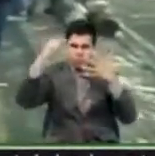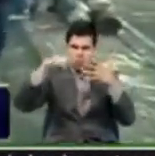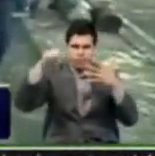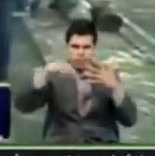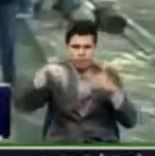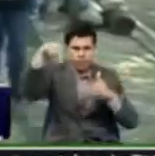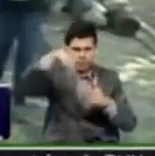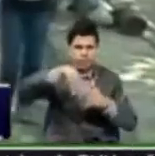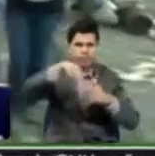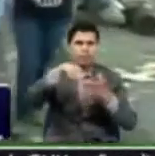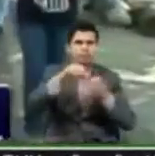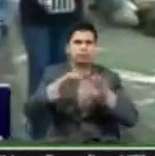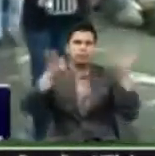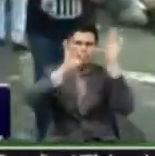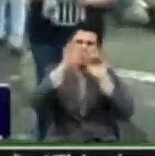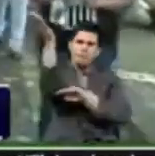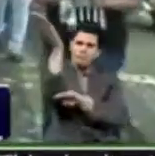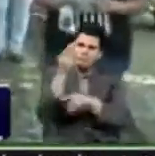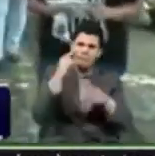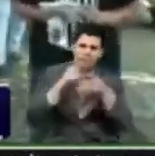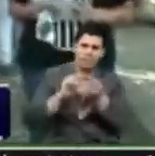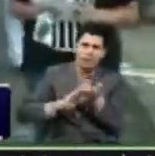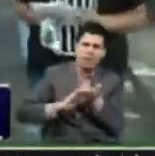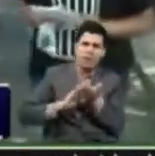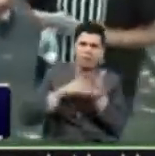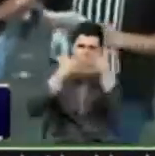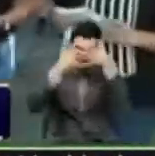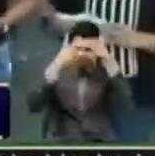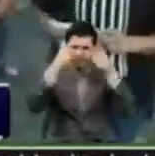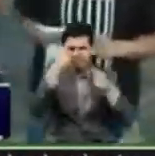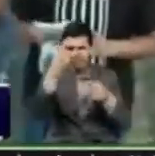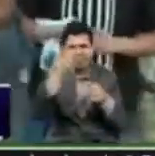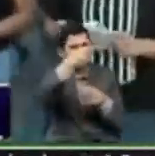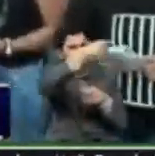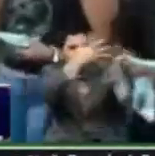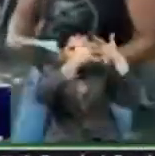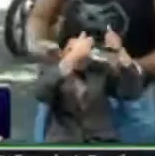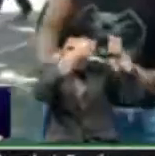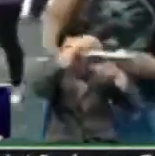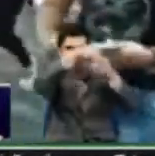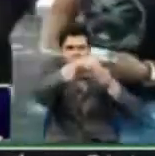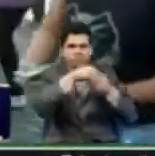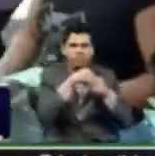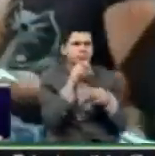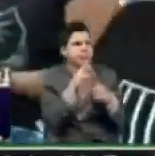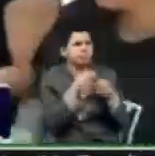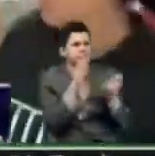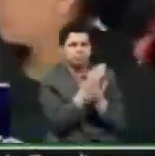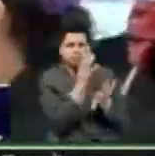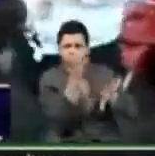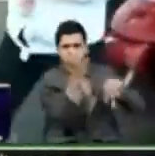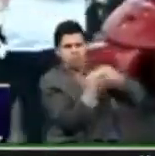importantes para que se dé una solución ante la crisis carcelaria que se presenta al interior de del complejo penitenciario de